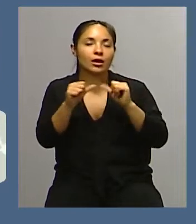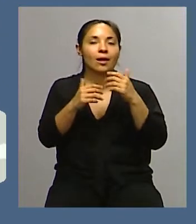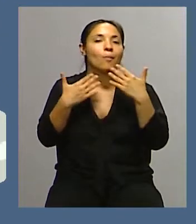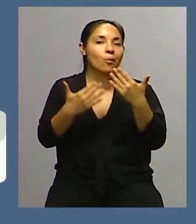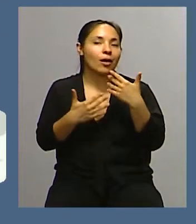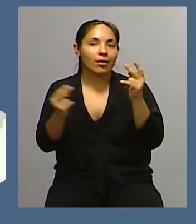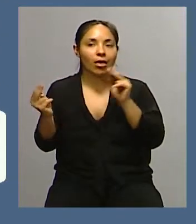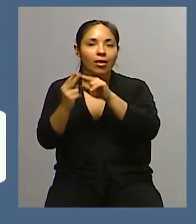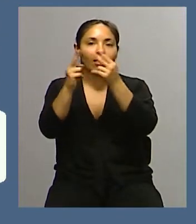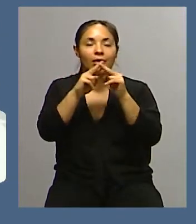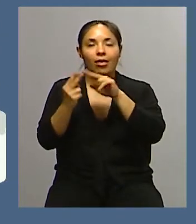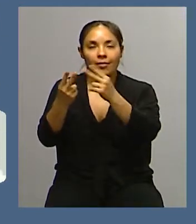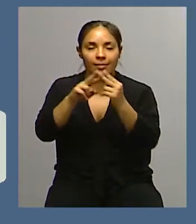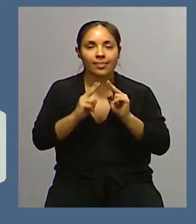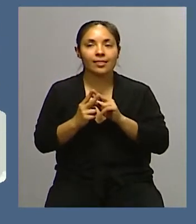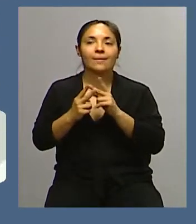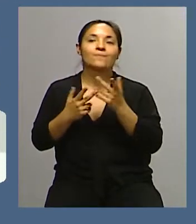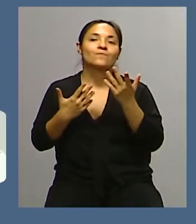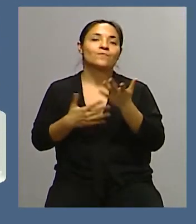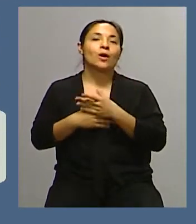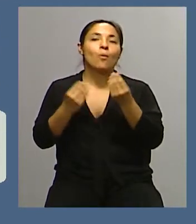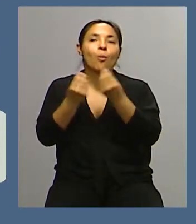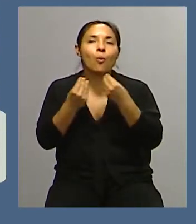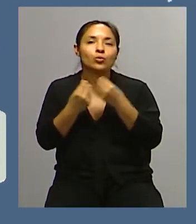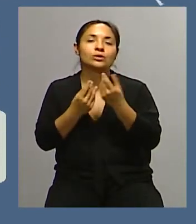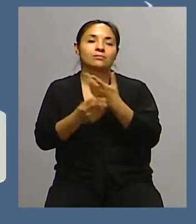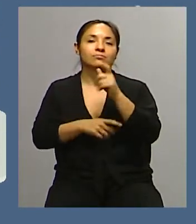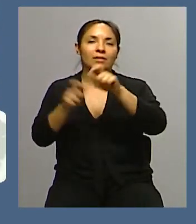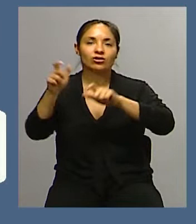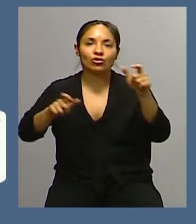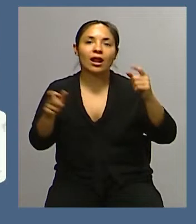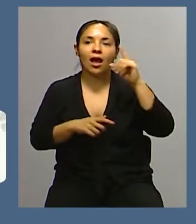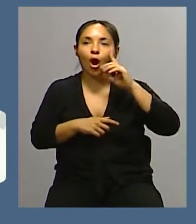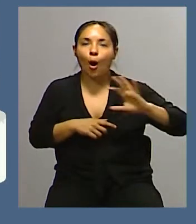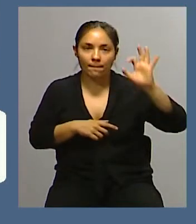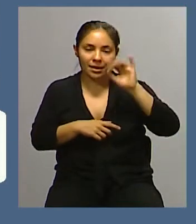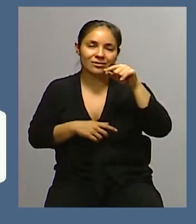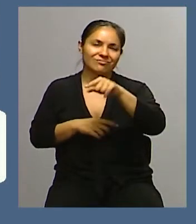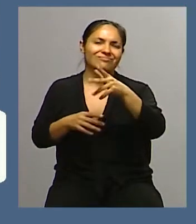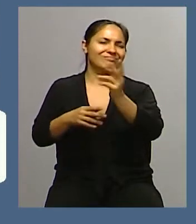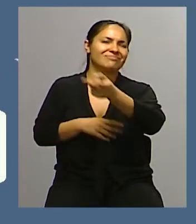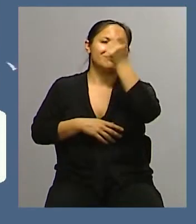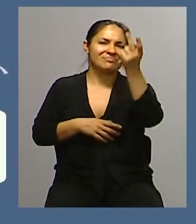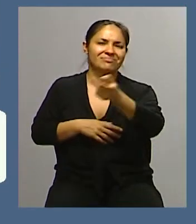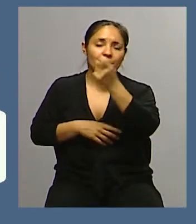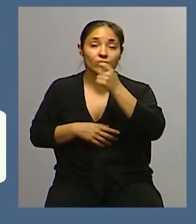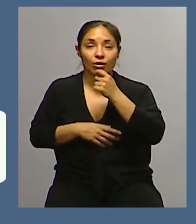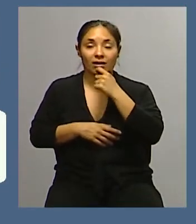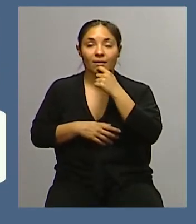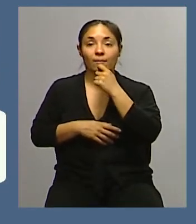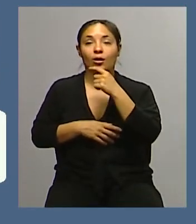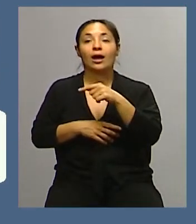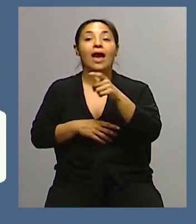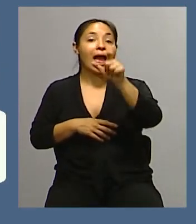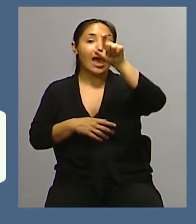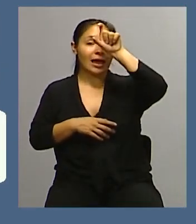de encontrarse, o sea, hay mucha gente que opina que realmente es una incoherencia total movilizarse. Por ejemplo, en